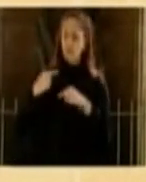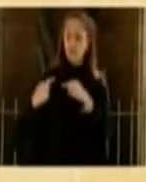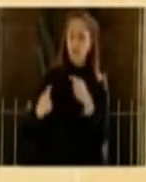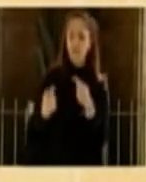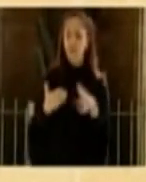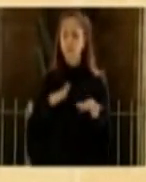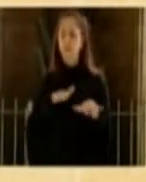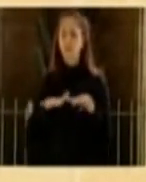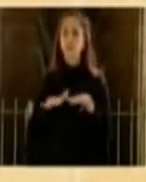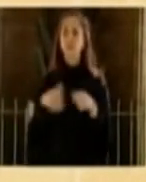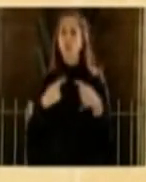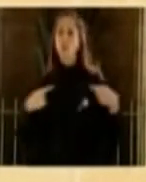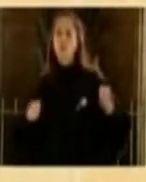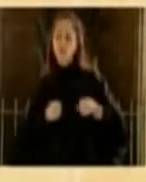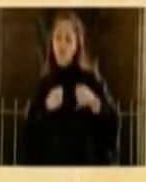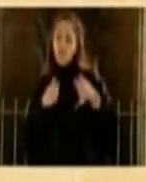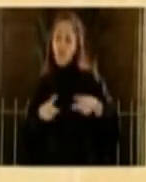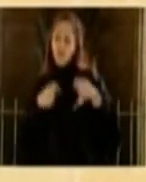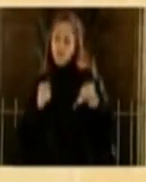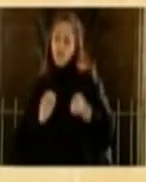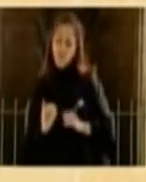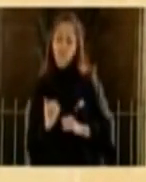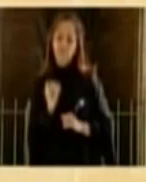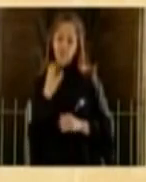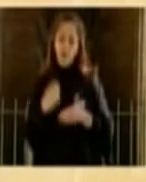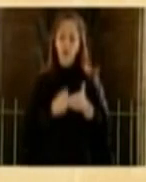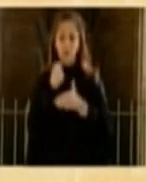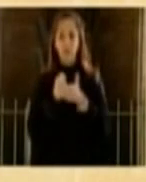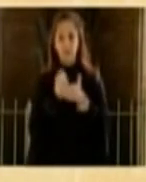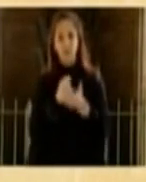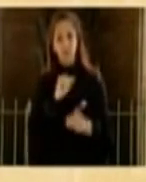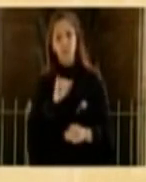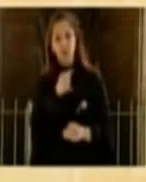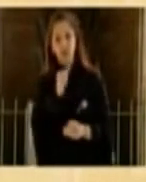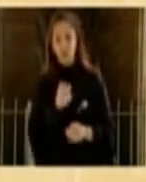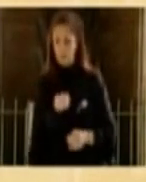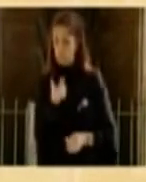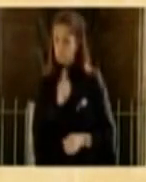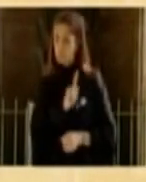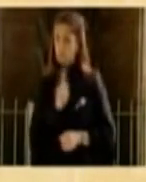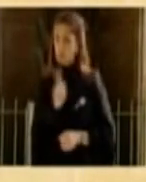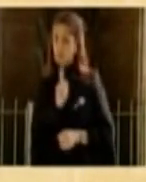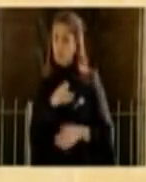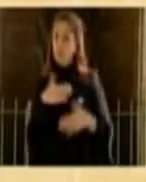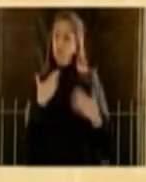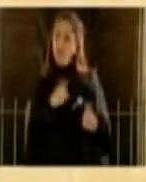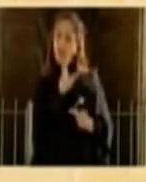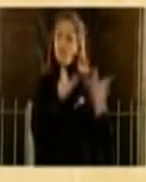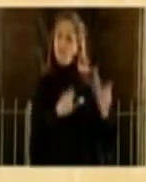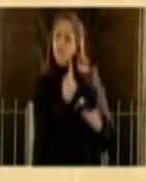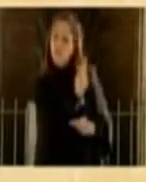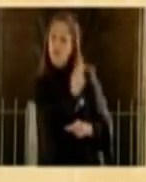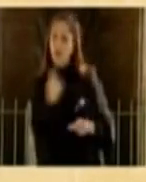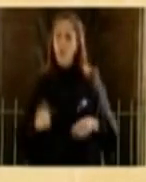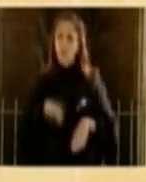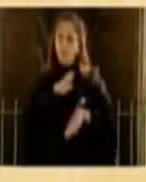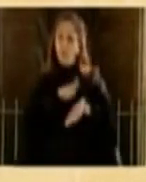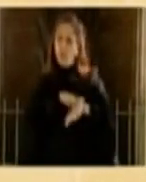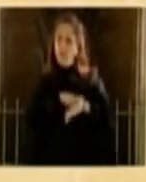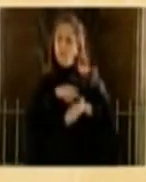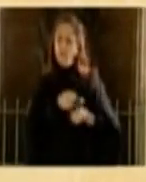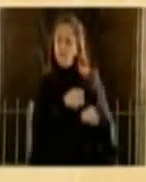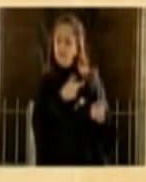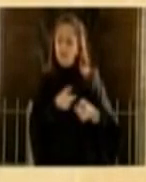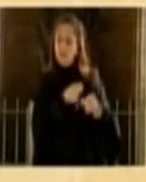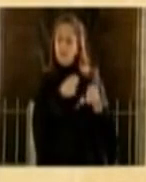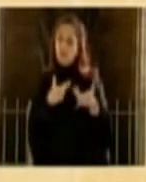de dejarlo mejor, y no es poco, porque con nuestros puñaditos de responsabilidad y honradez